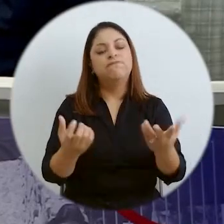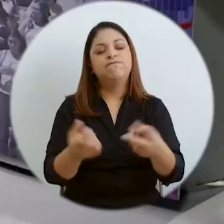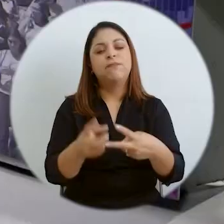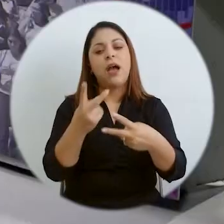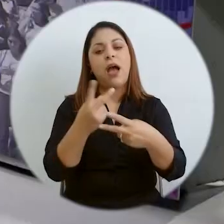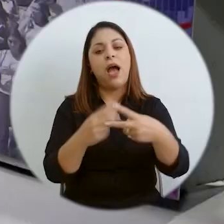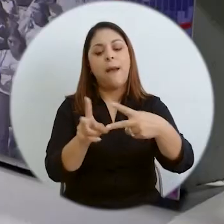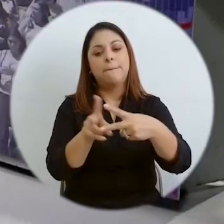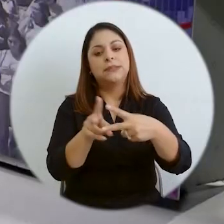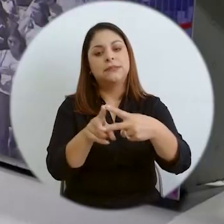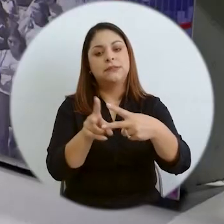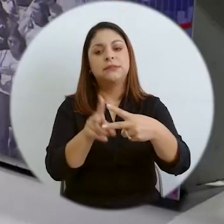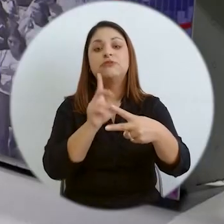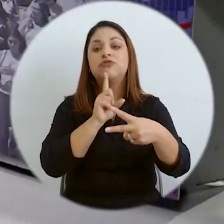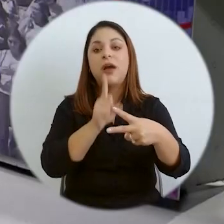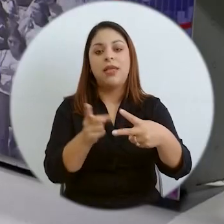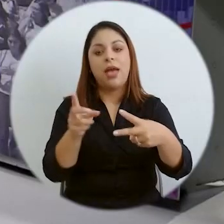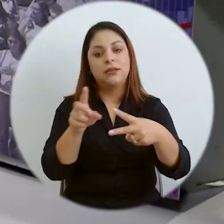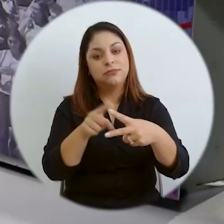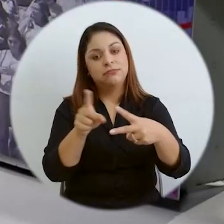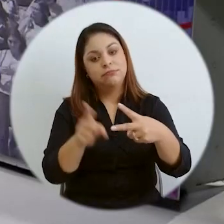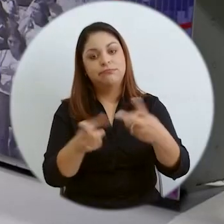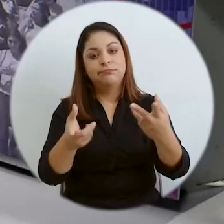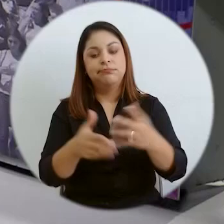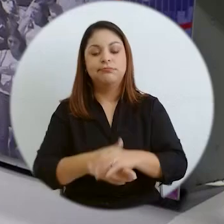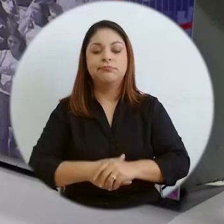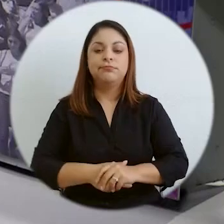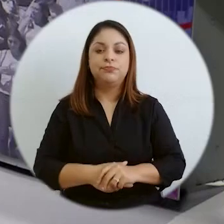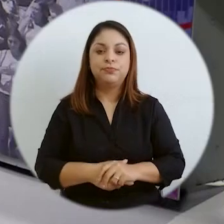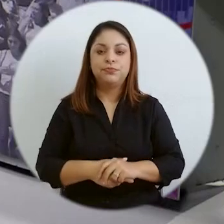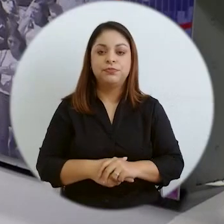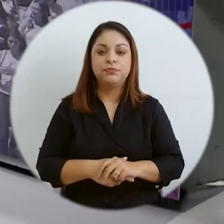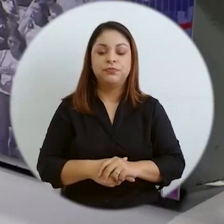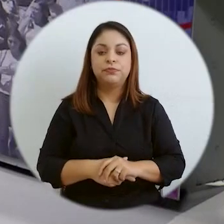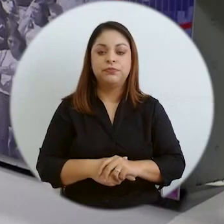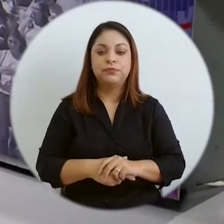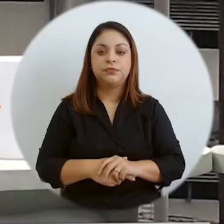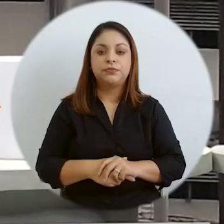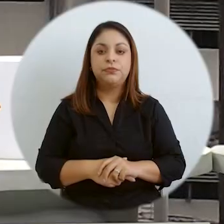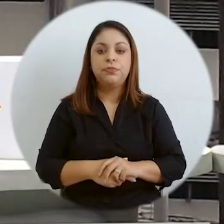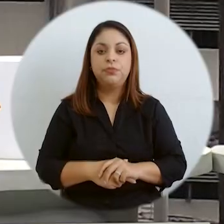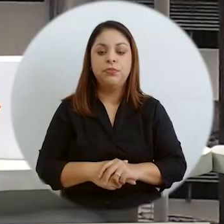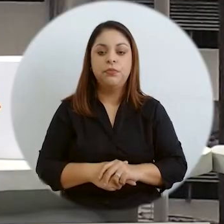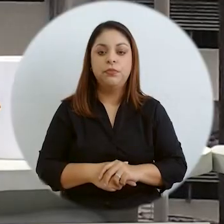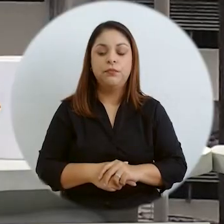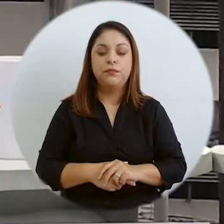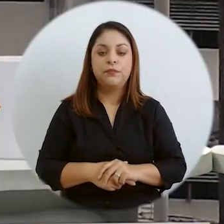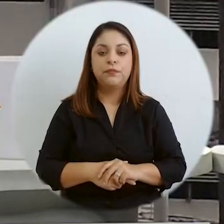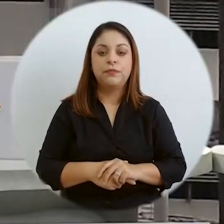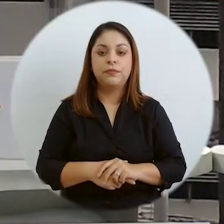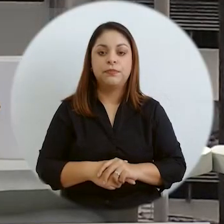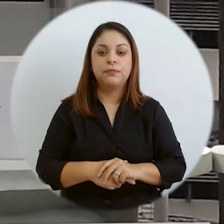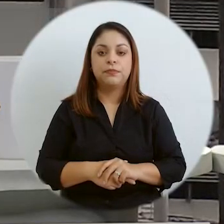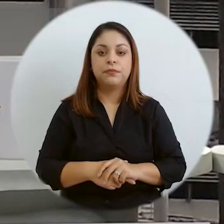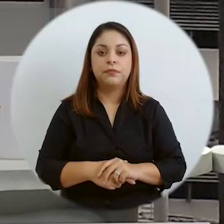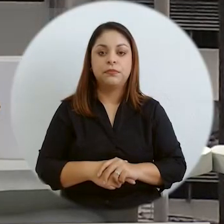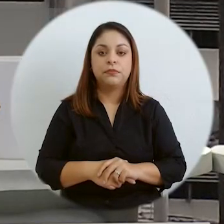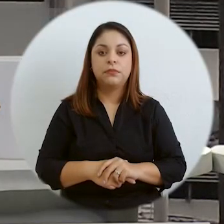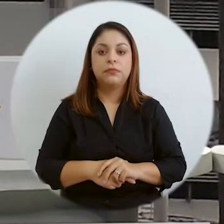Guanacaste. A mí me gustaría también igual... es decir, hay que hacer una diferencia